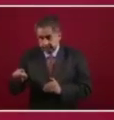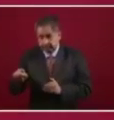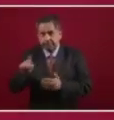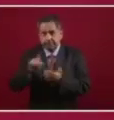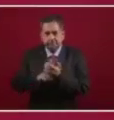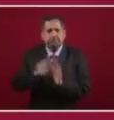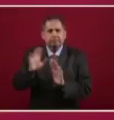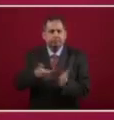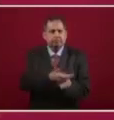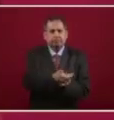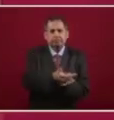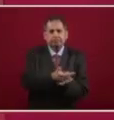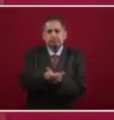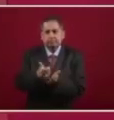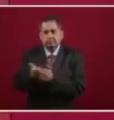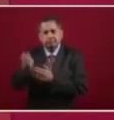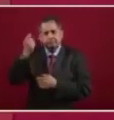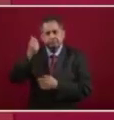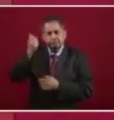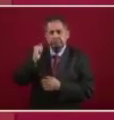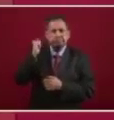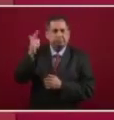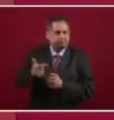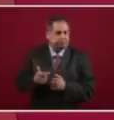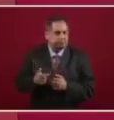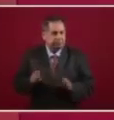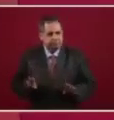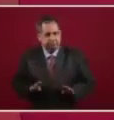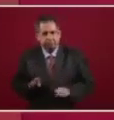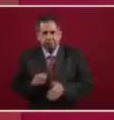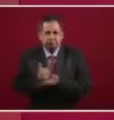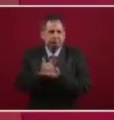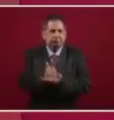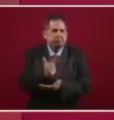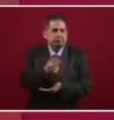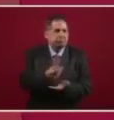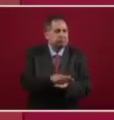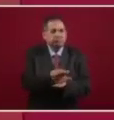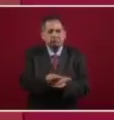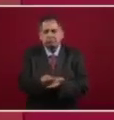están recibiendo un beneficio, una ayuda.